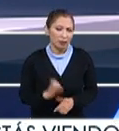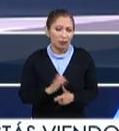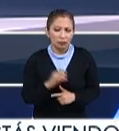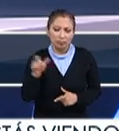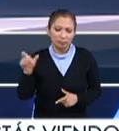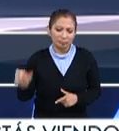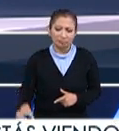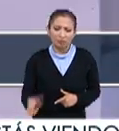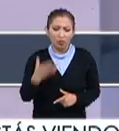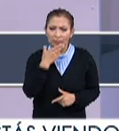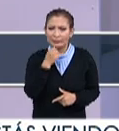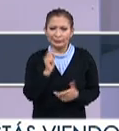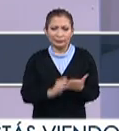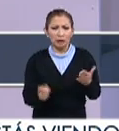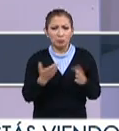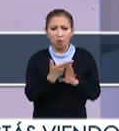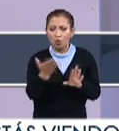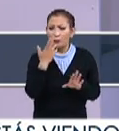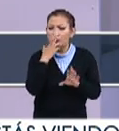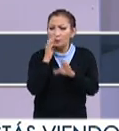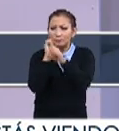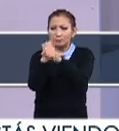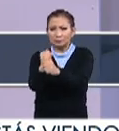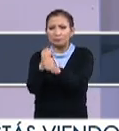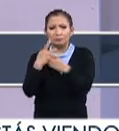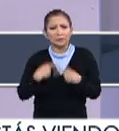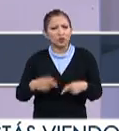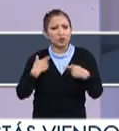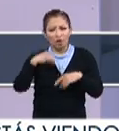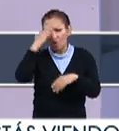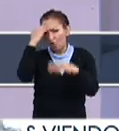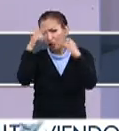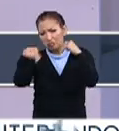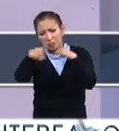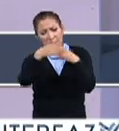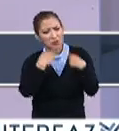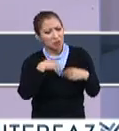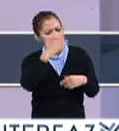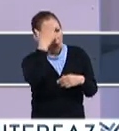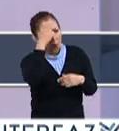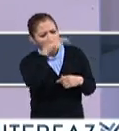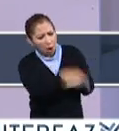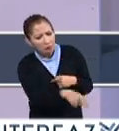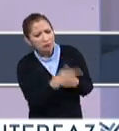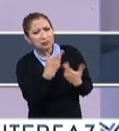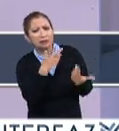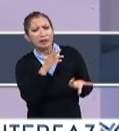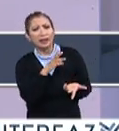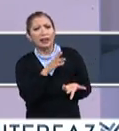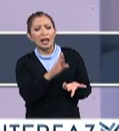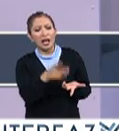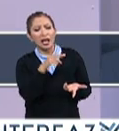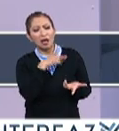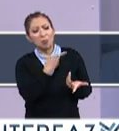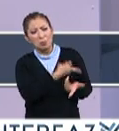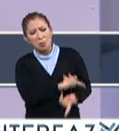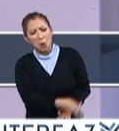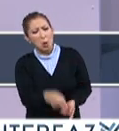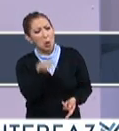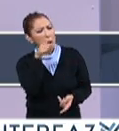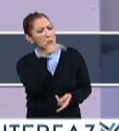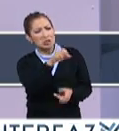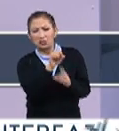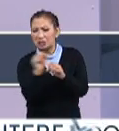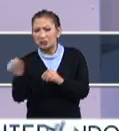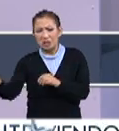es un autor muy atado a la gente, conoce perfectamente a la gente, conoce la depauperación que causa